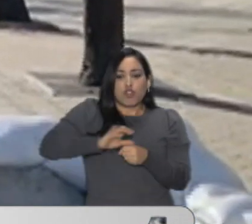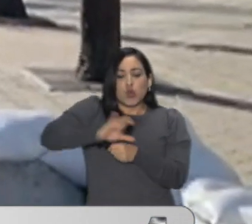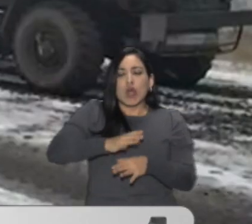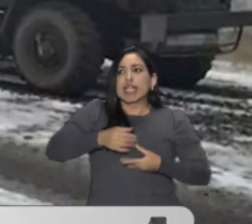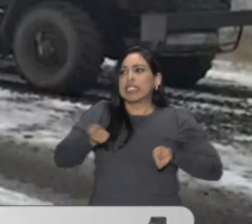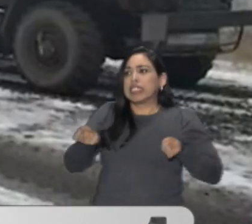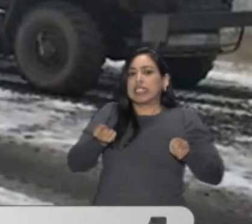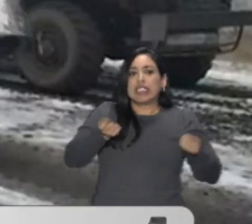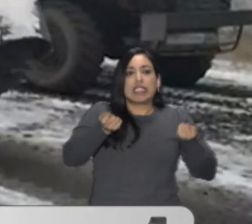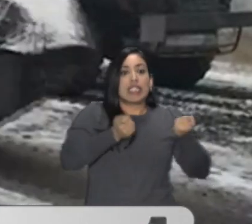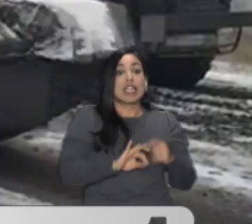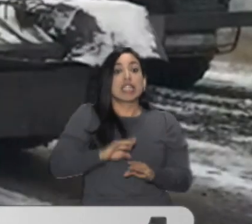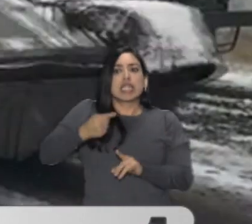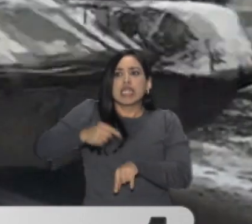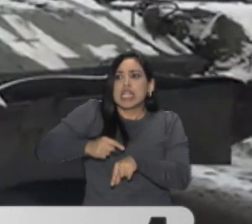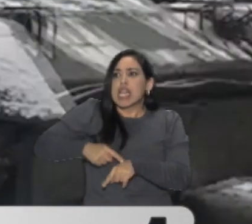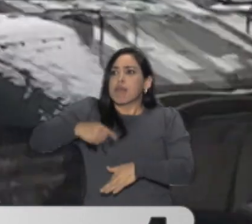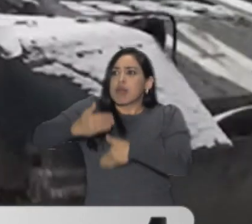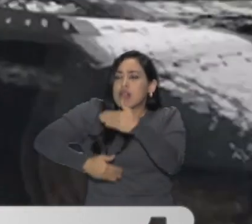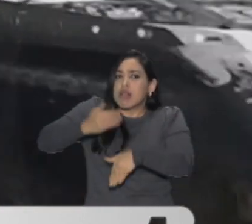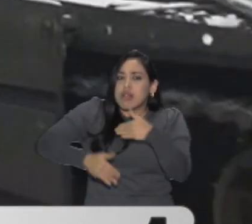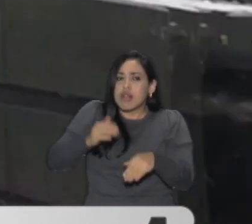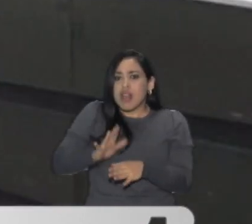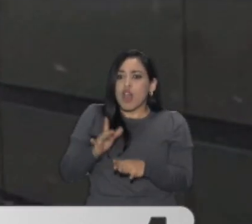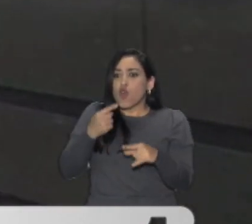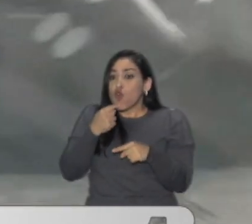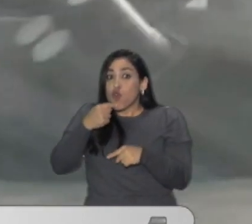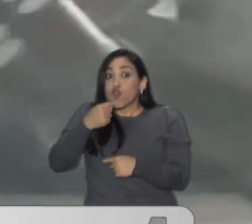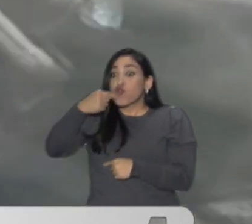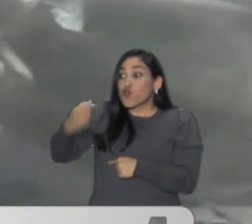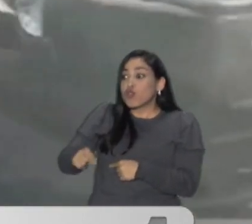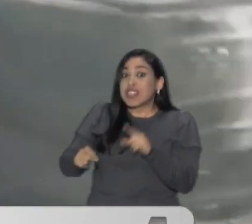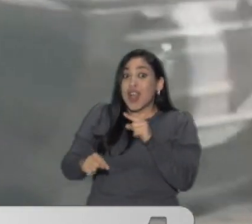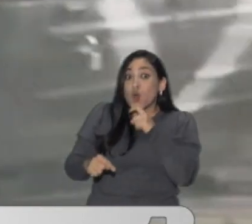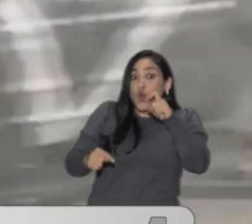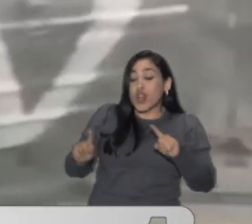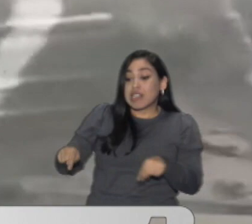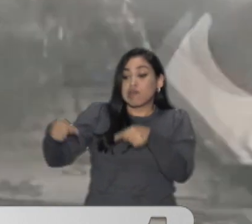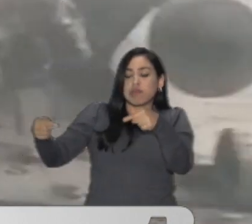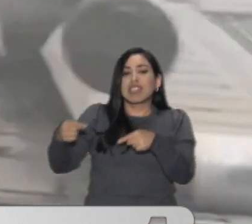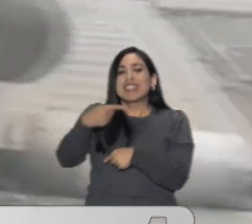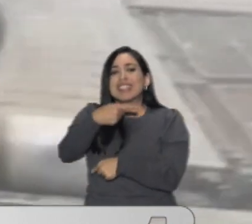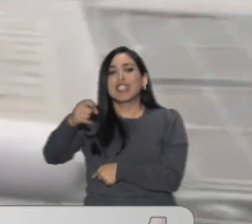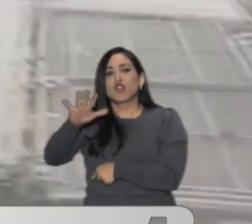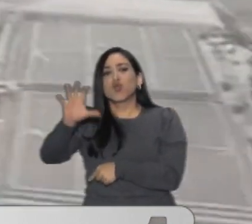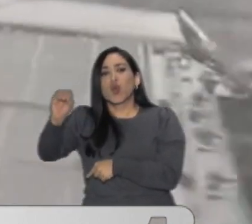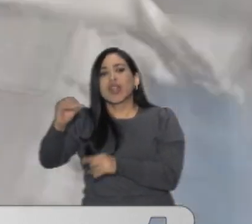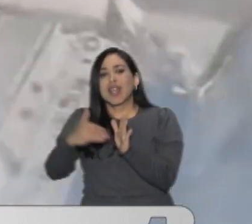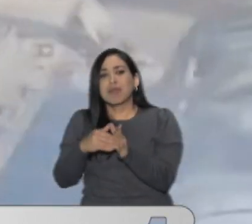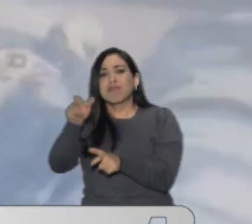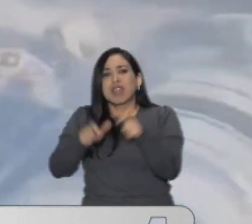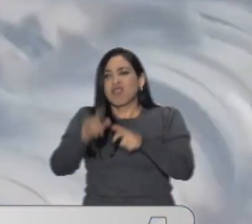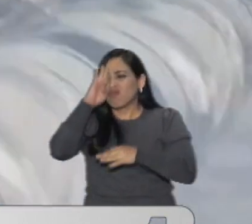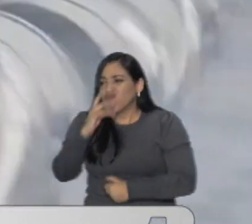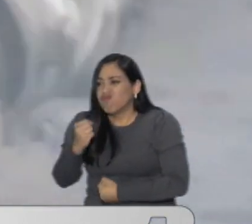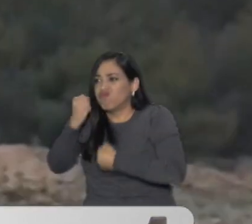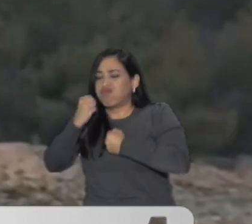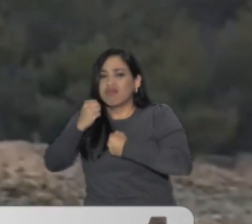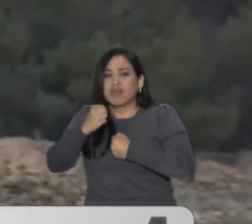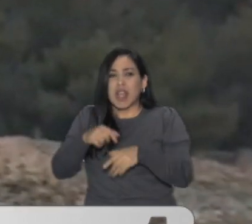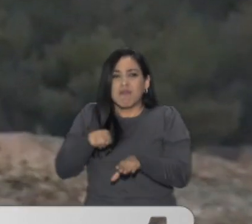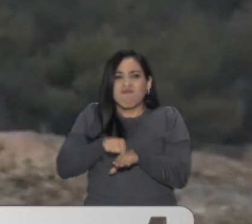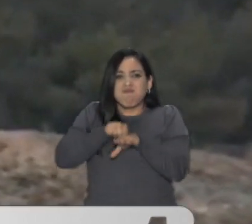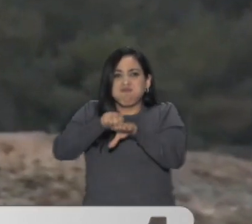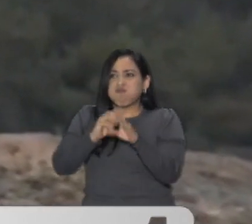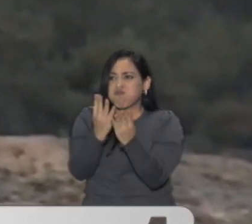ciudades. Tras meses de tensión y escalada entre Rusia y Ucrania, con más de 150.000 soldados dotados de